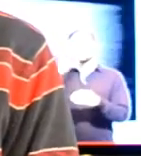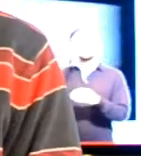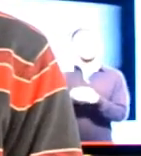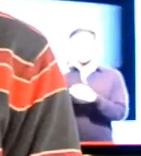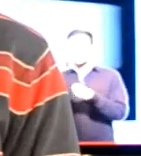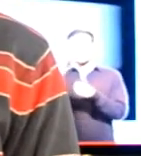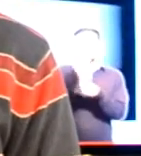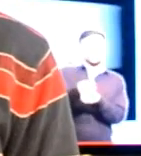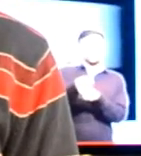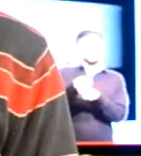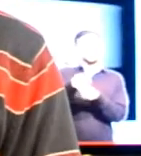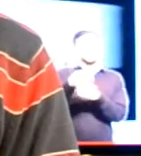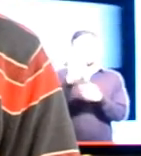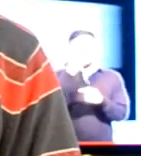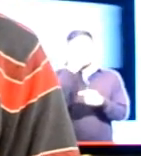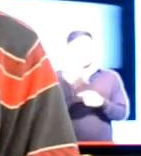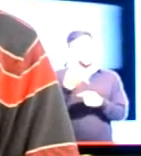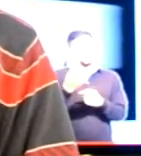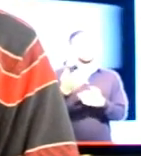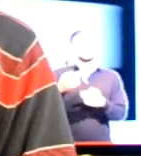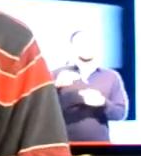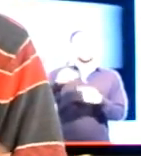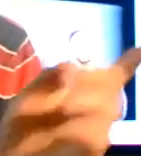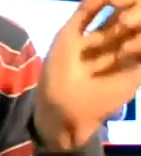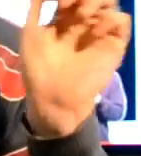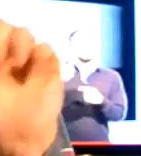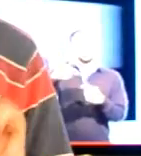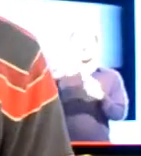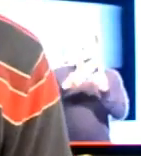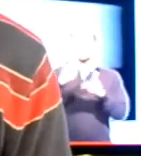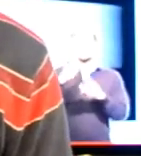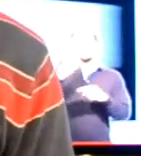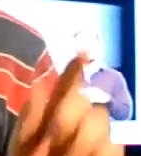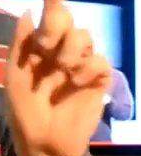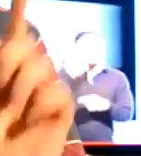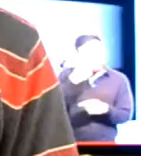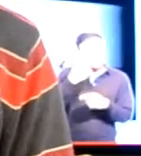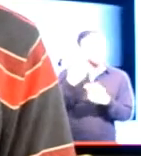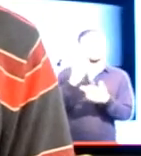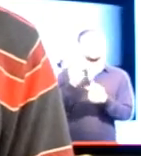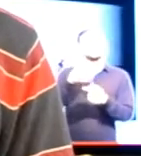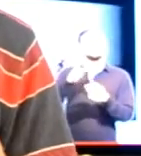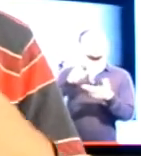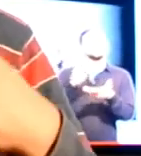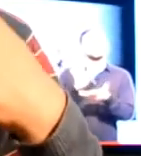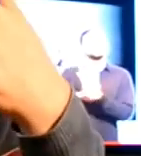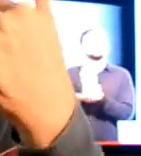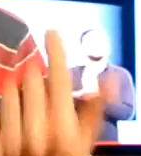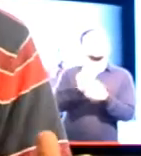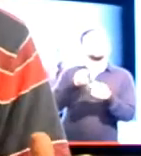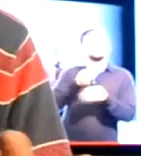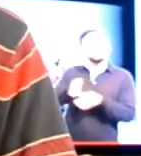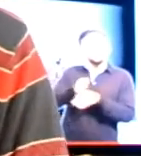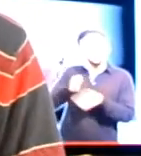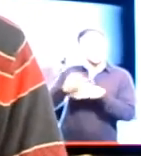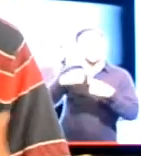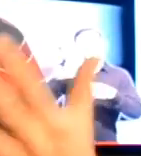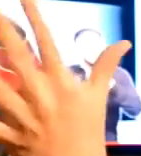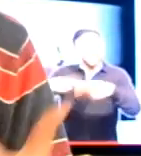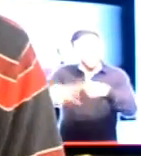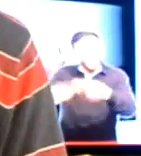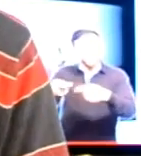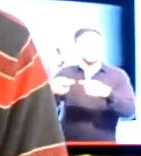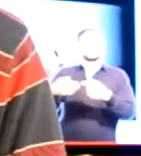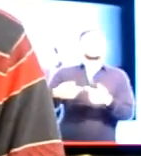aproximadamente 4 o 5 años ya con el tema accesibilidad. Y ustedes pueden ver cuando ingresan ya sobre la calle, tenemos